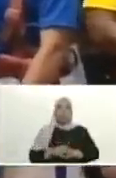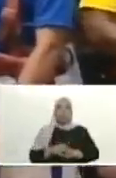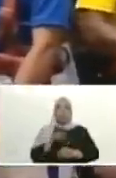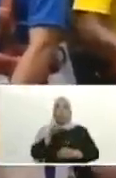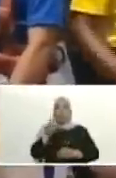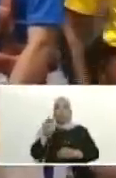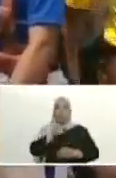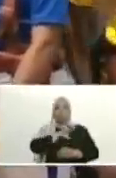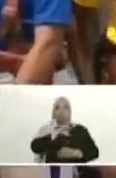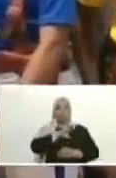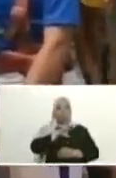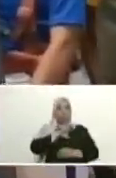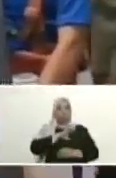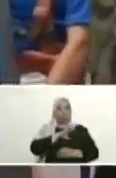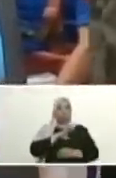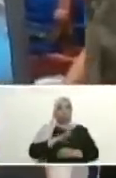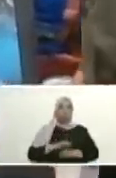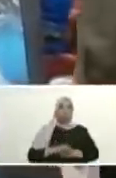de enero, mi comandante jefe.